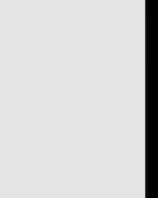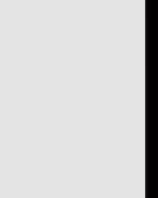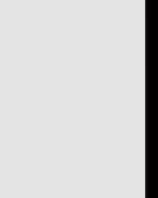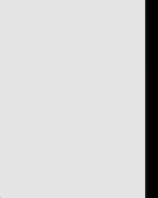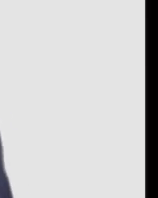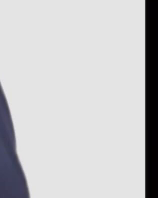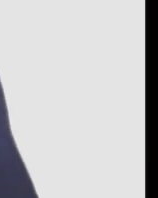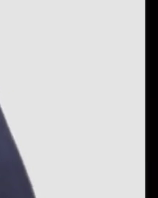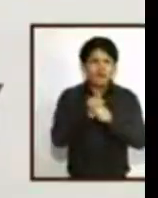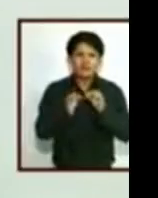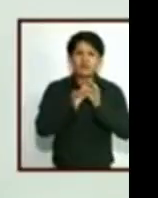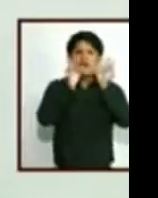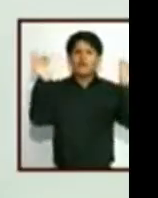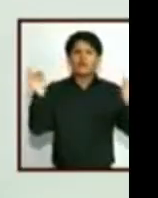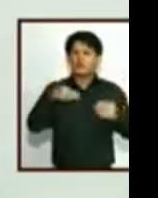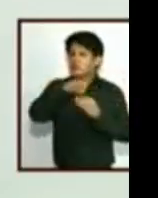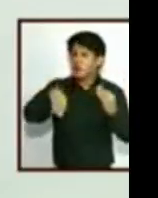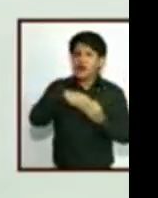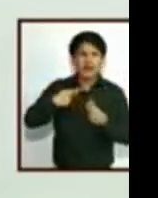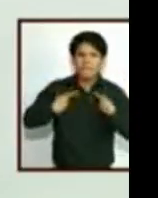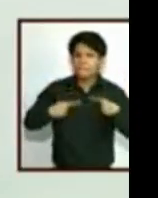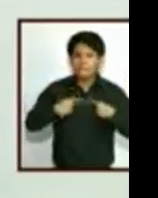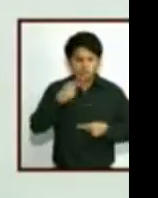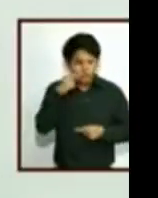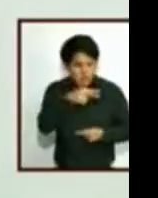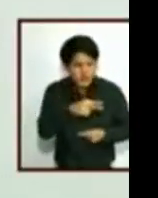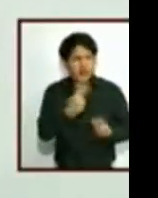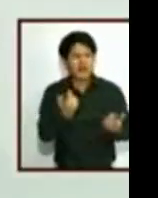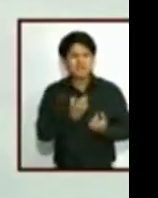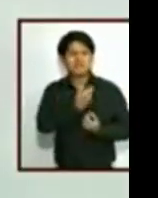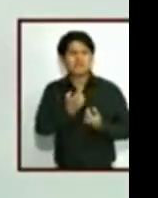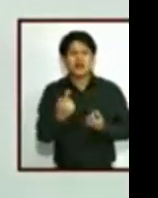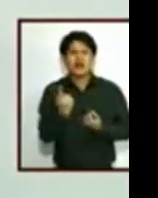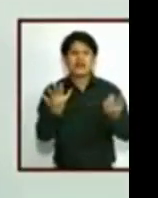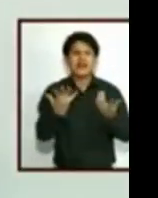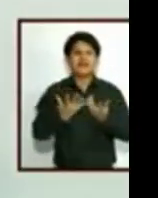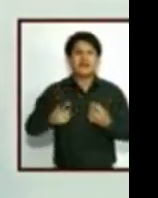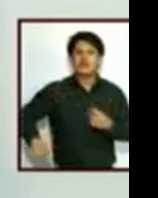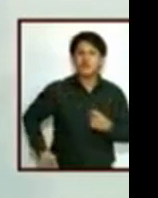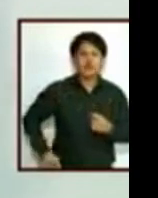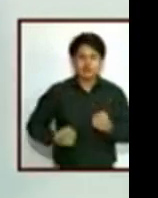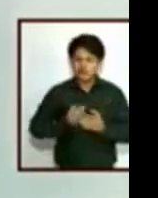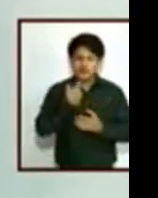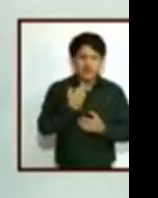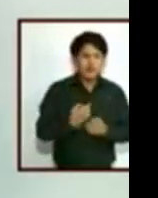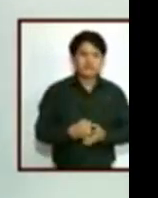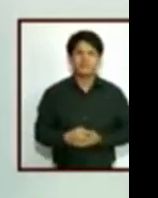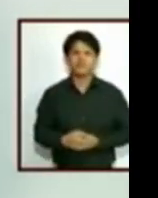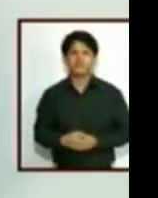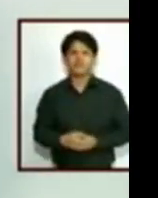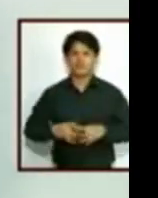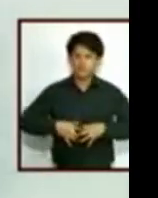abiertos para que todo mundo consulte en qué se van los recursos y las acciones del gobierno. Y por supuesto, que los